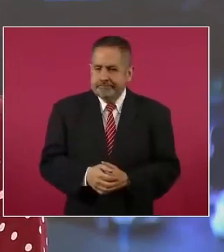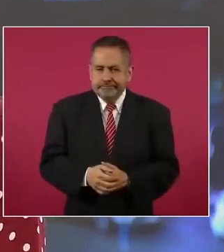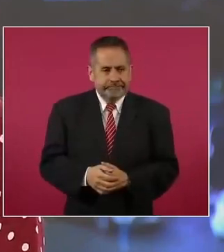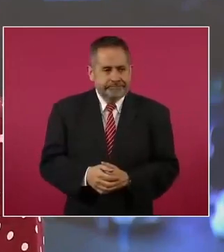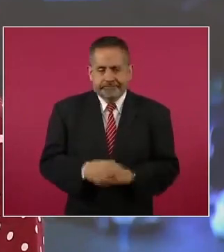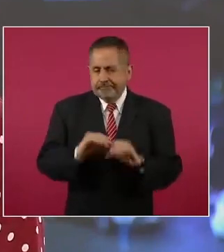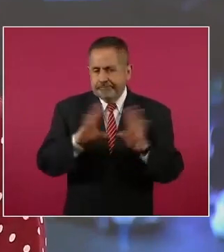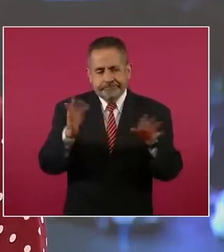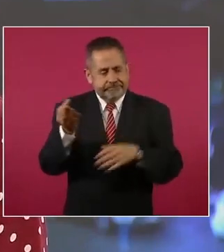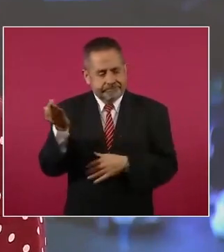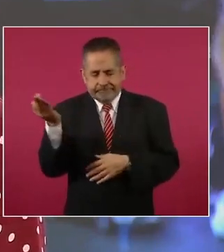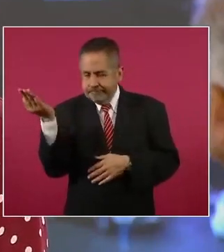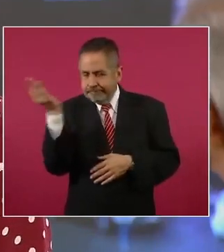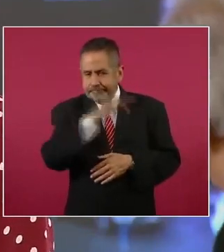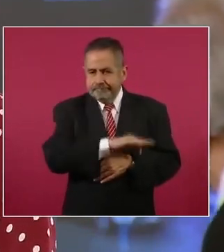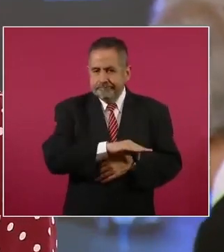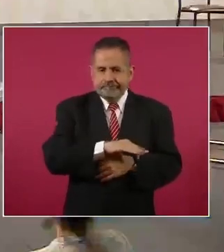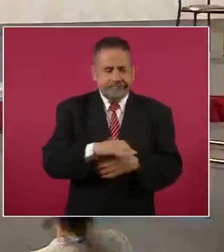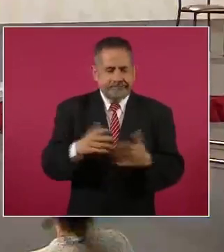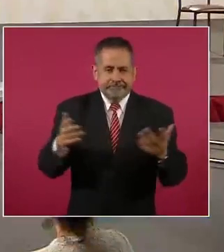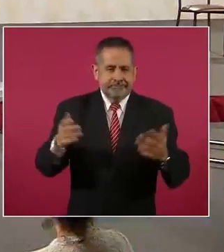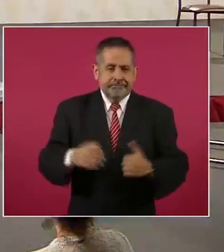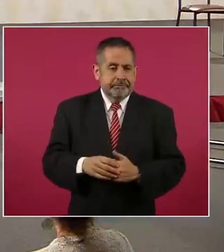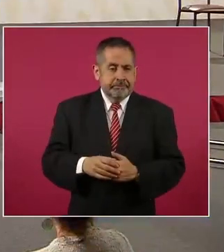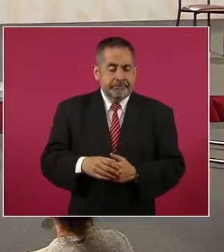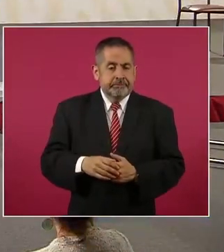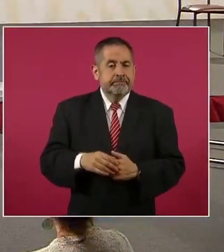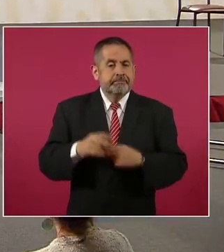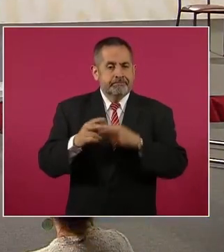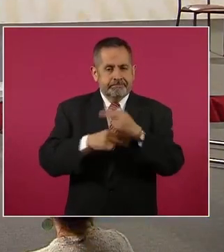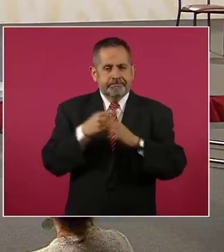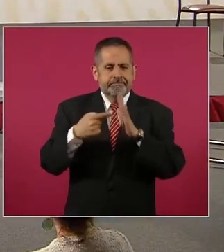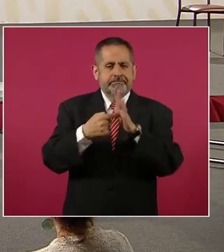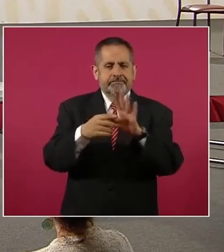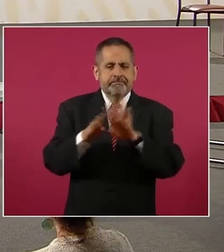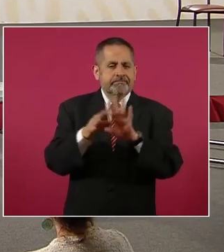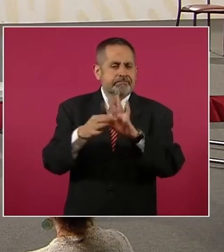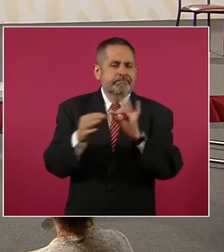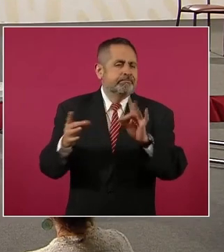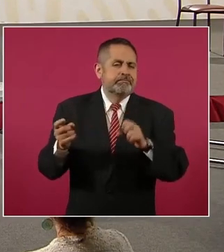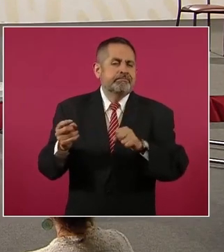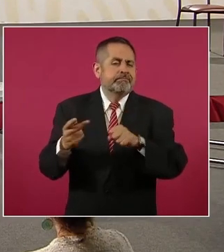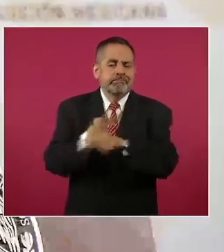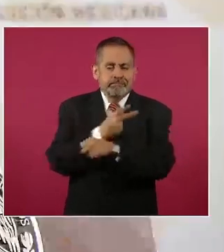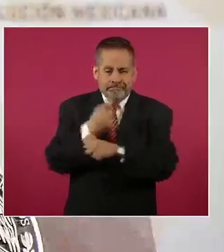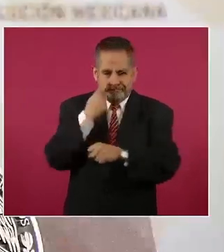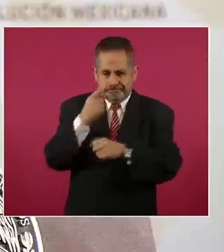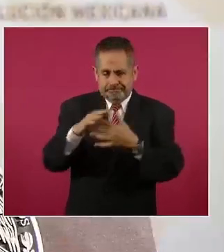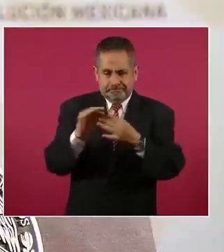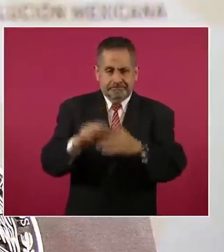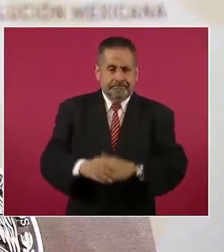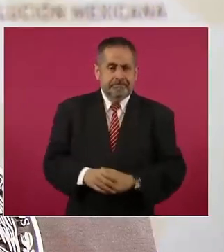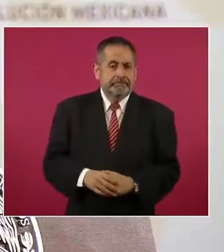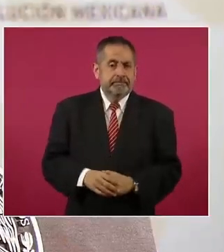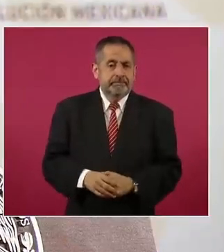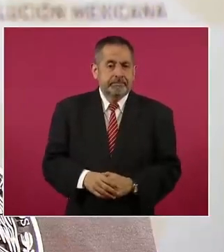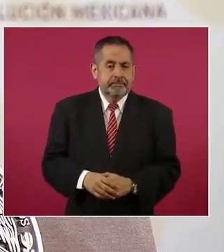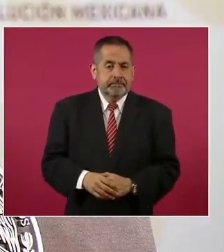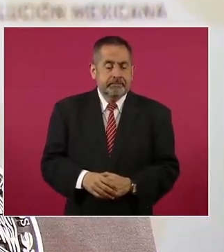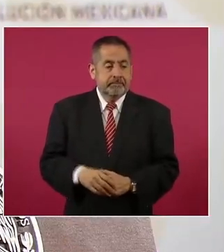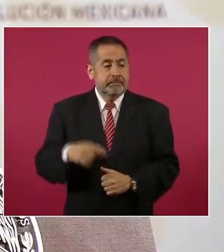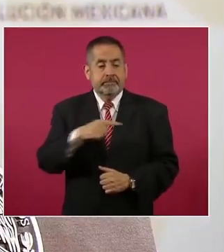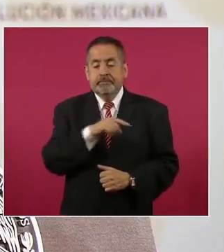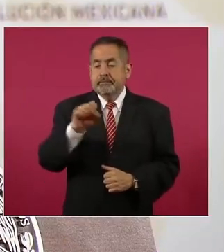supuesto que es totalmente falso, pero les vamos a decir qué fue lo que realmente pasó. Pues que Sergio